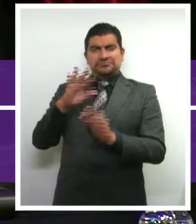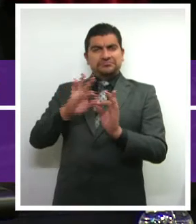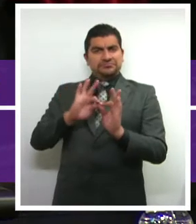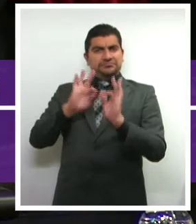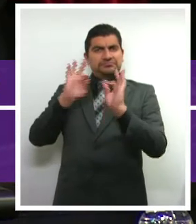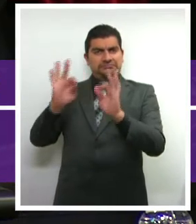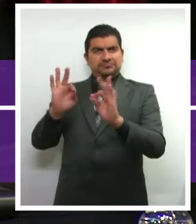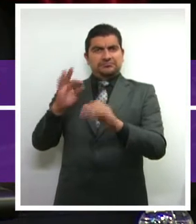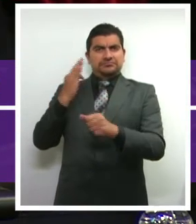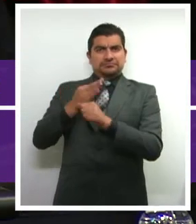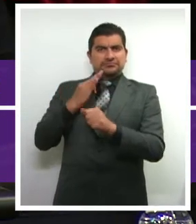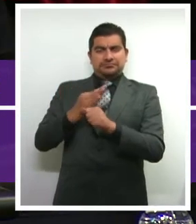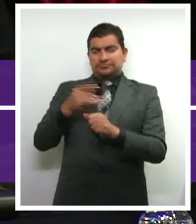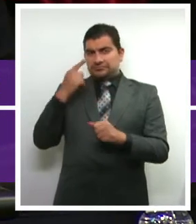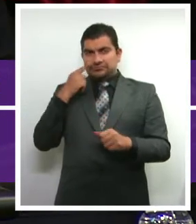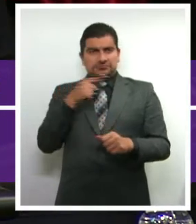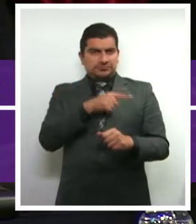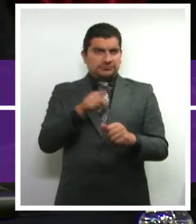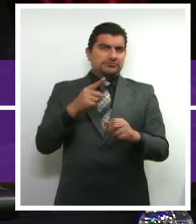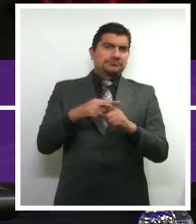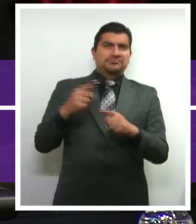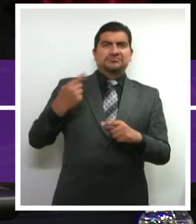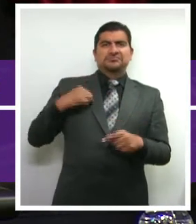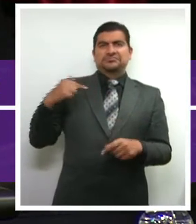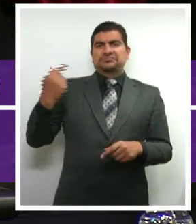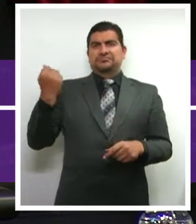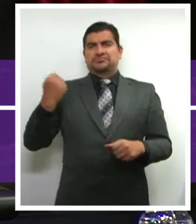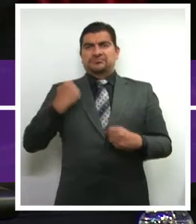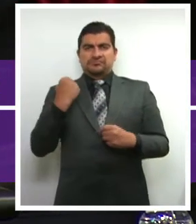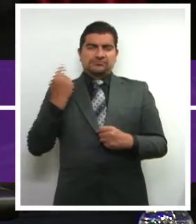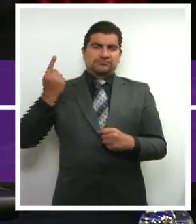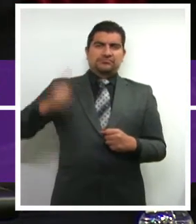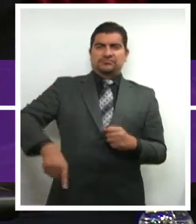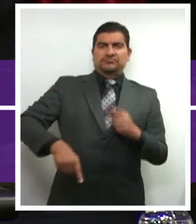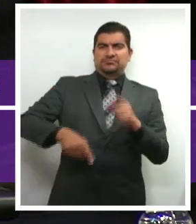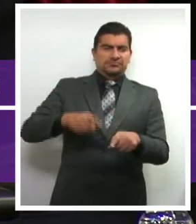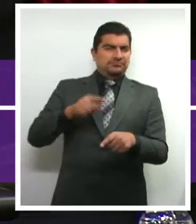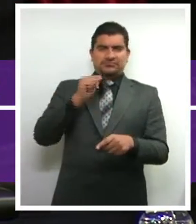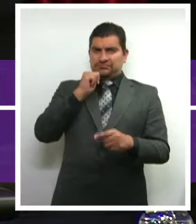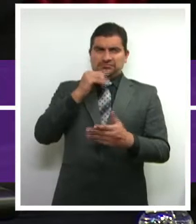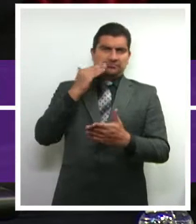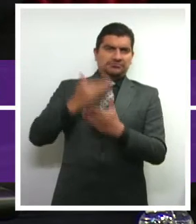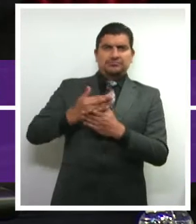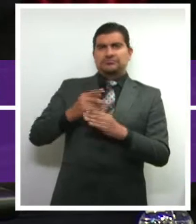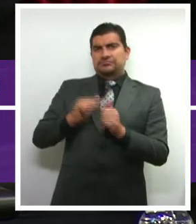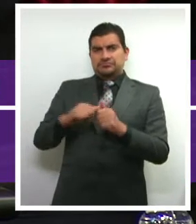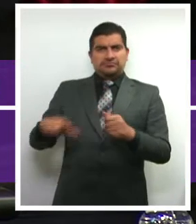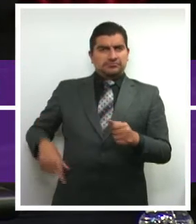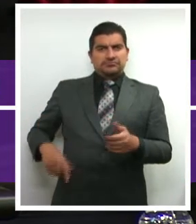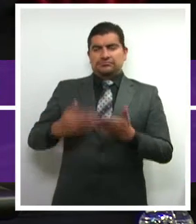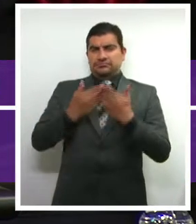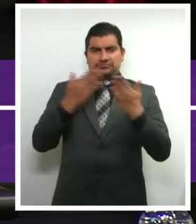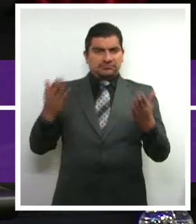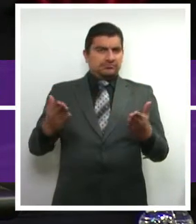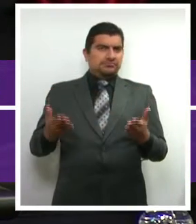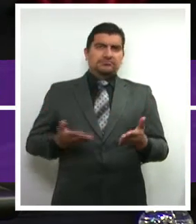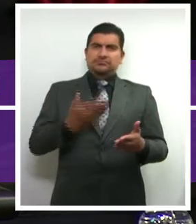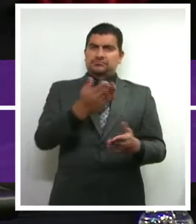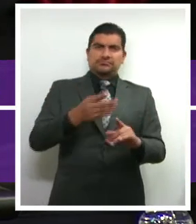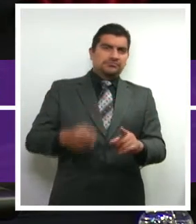y la prevención de abusos de poder por parte del Estado. Con el gobierno abierto se busca